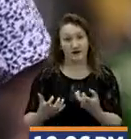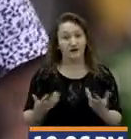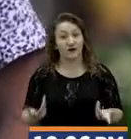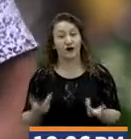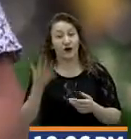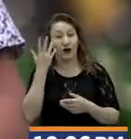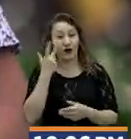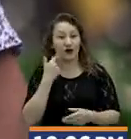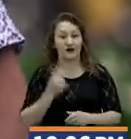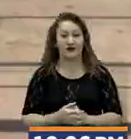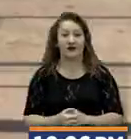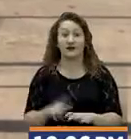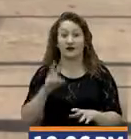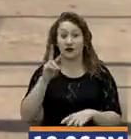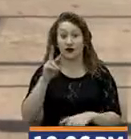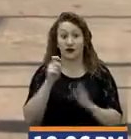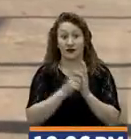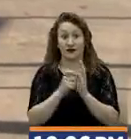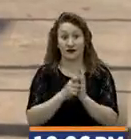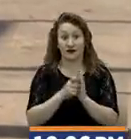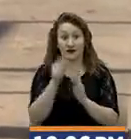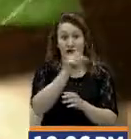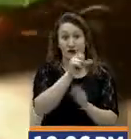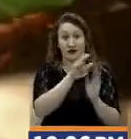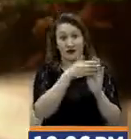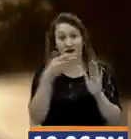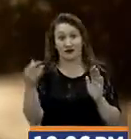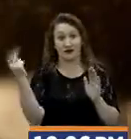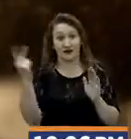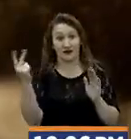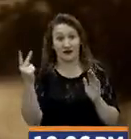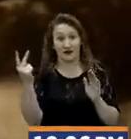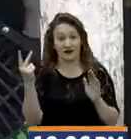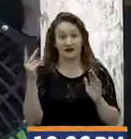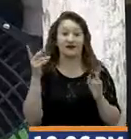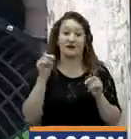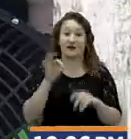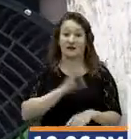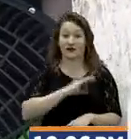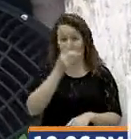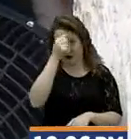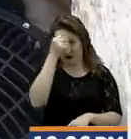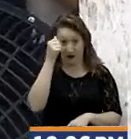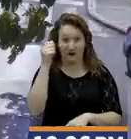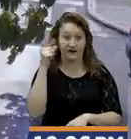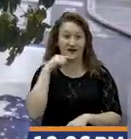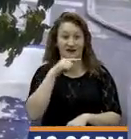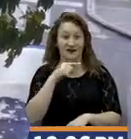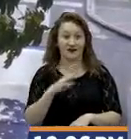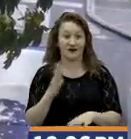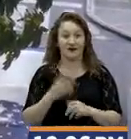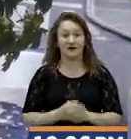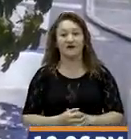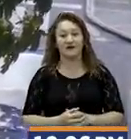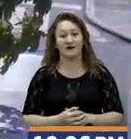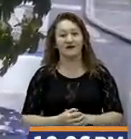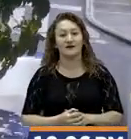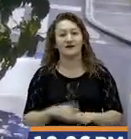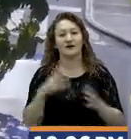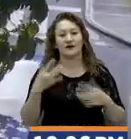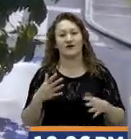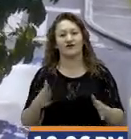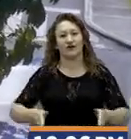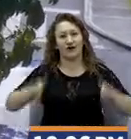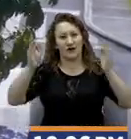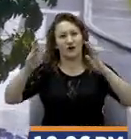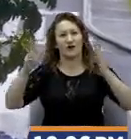diario. En dos emisiones, de lunes a viernes y una cada día del fin de semana. Los pasillos del viejo edificio del